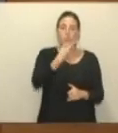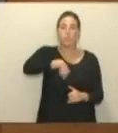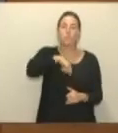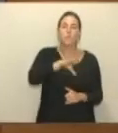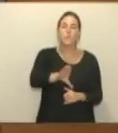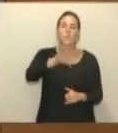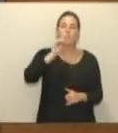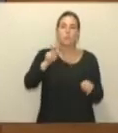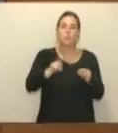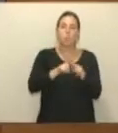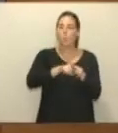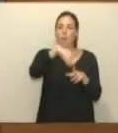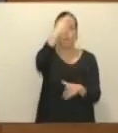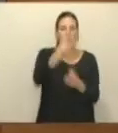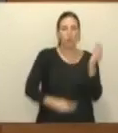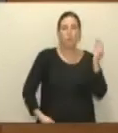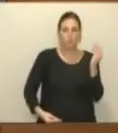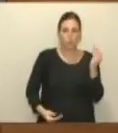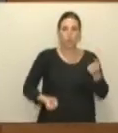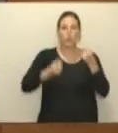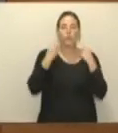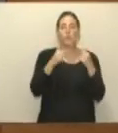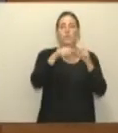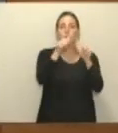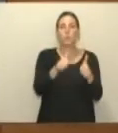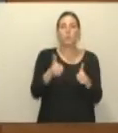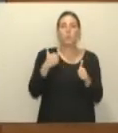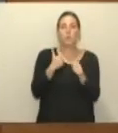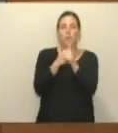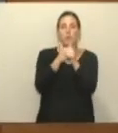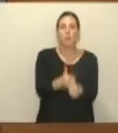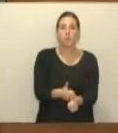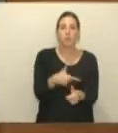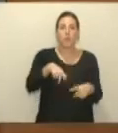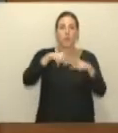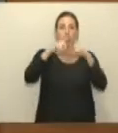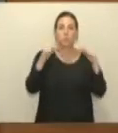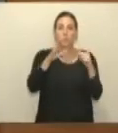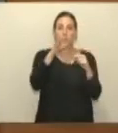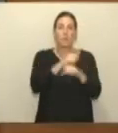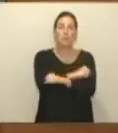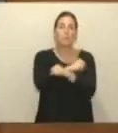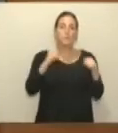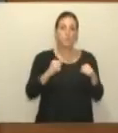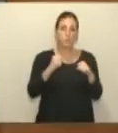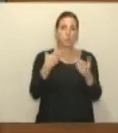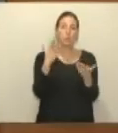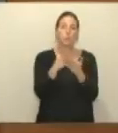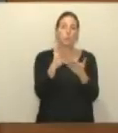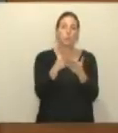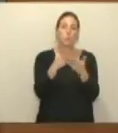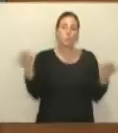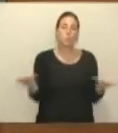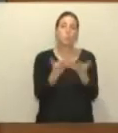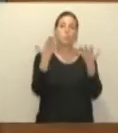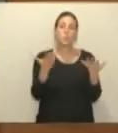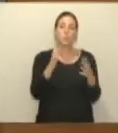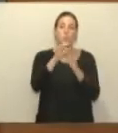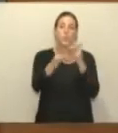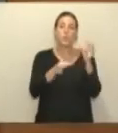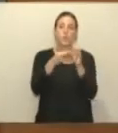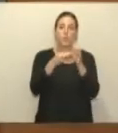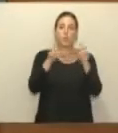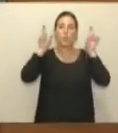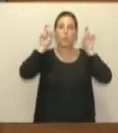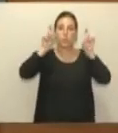que era un fracaso del modelo que se había seguido en Asturias para la implantación, el impulso de este ciclo